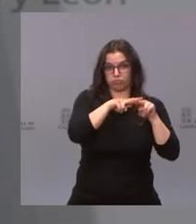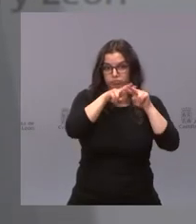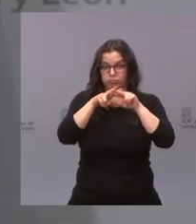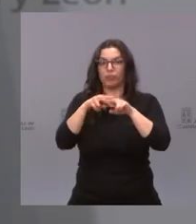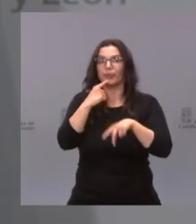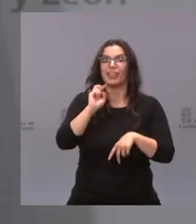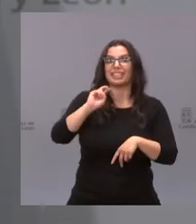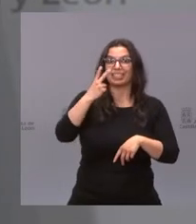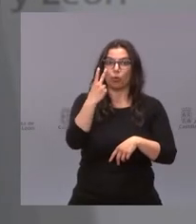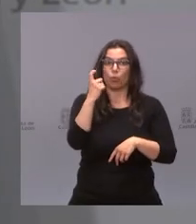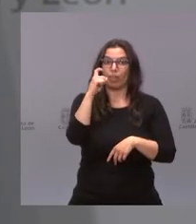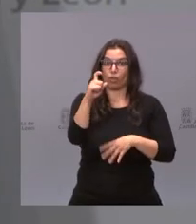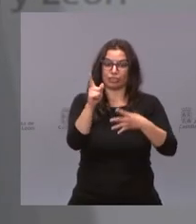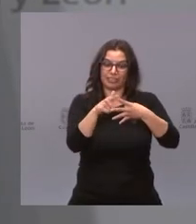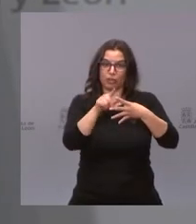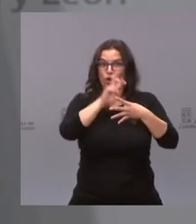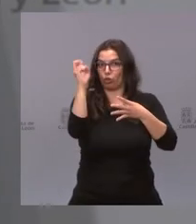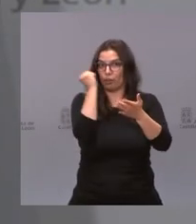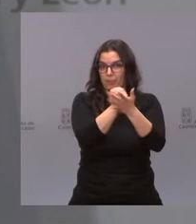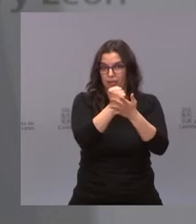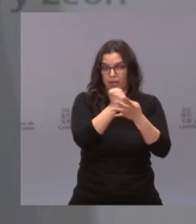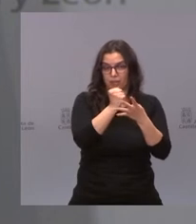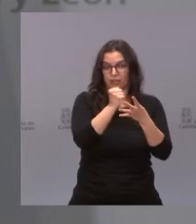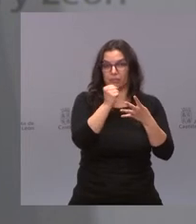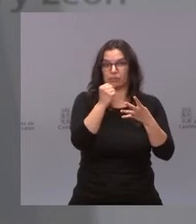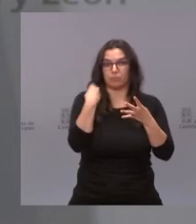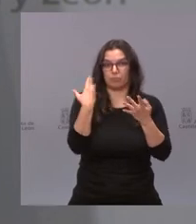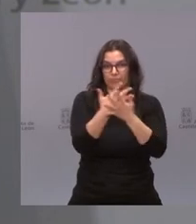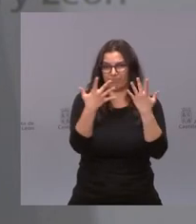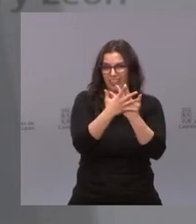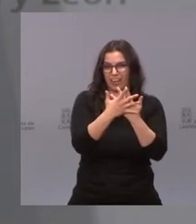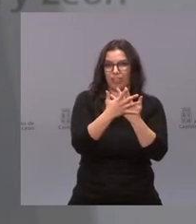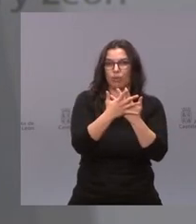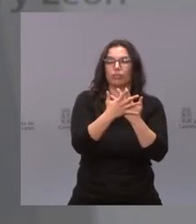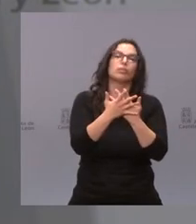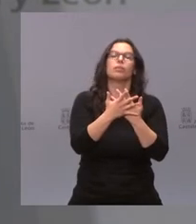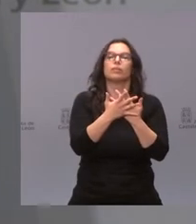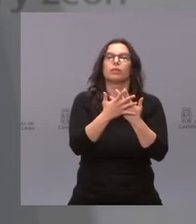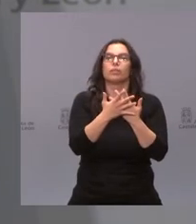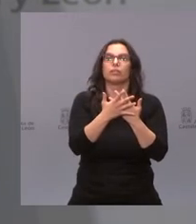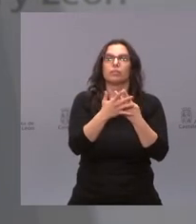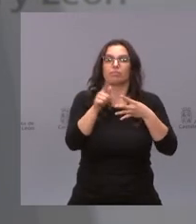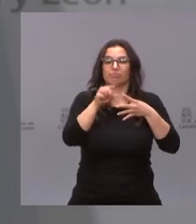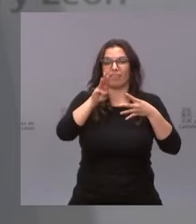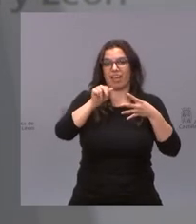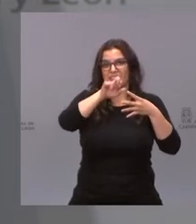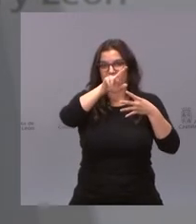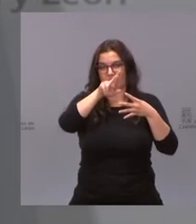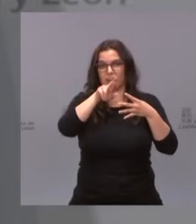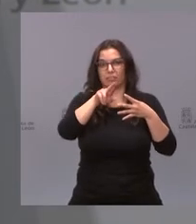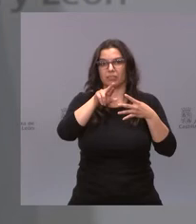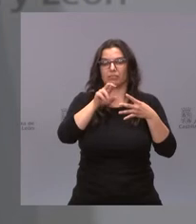dosis con una vacuna diferente, con una vacuna recombinante, con una vacuna de Pfizer o de